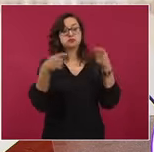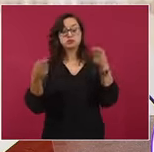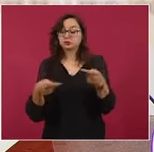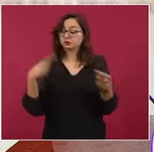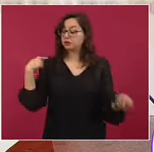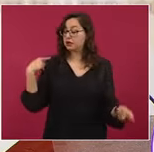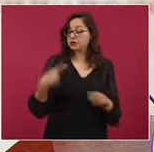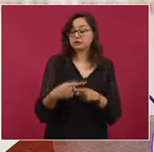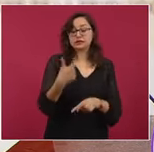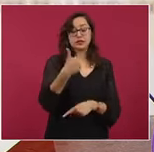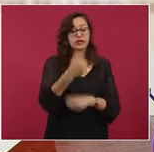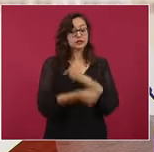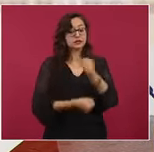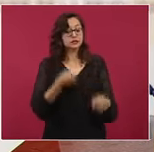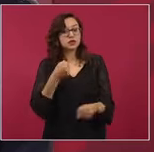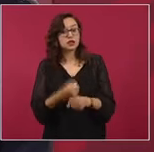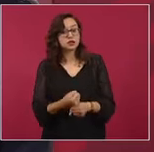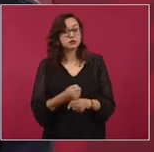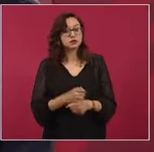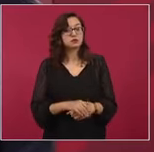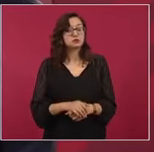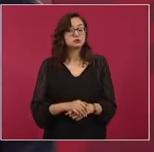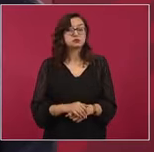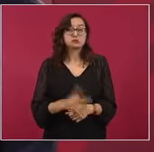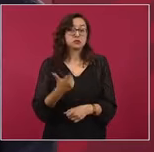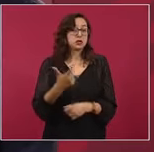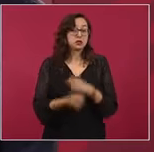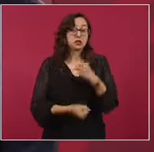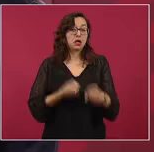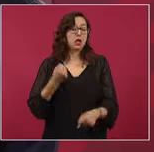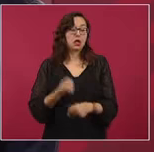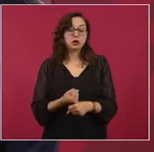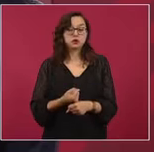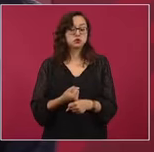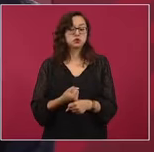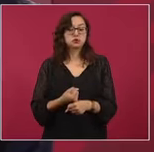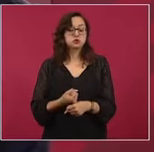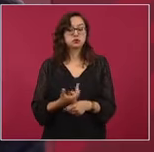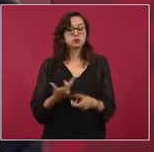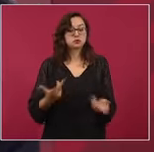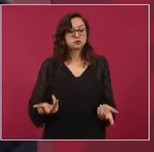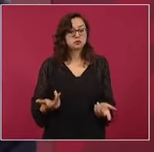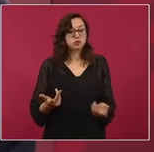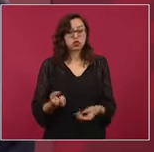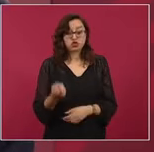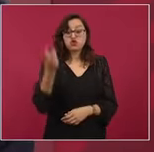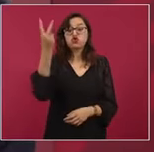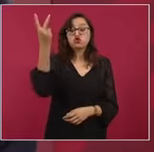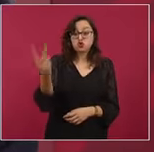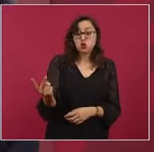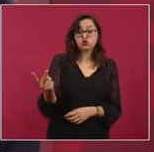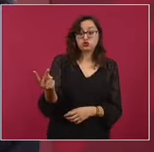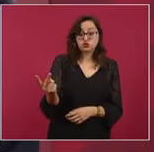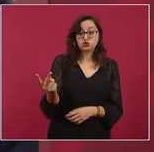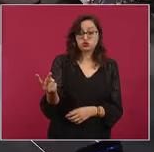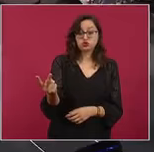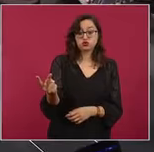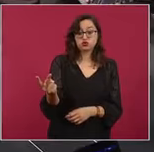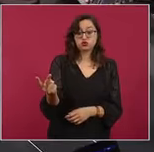6 años, un poco más, y solo 2